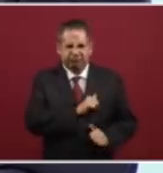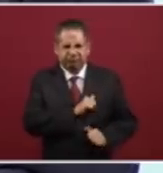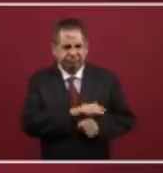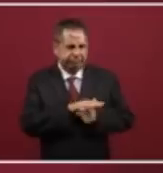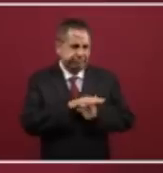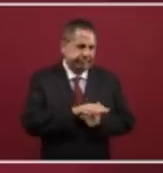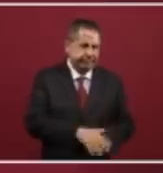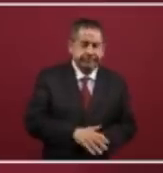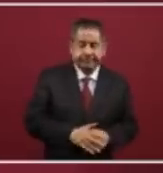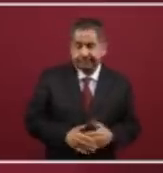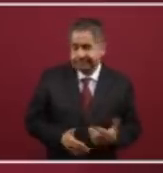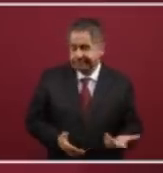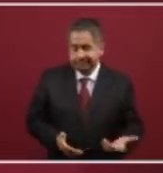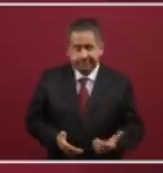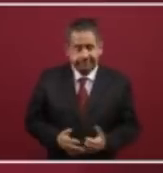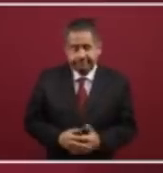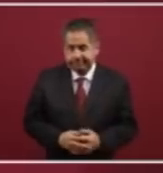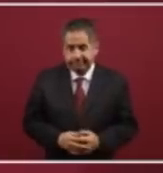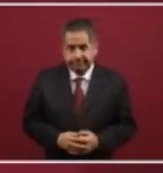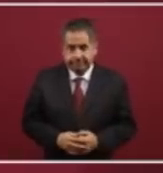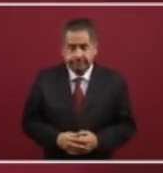por qué